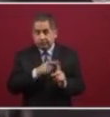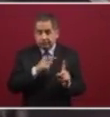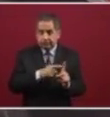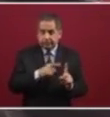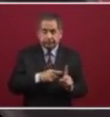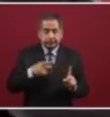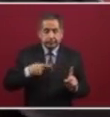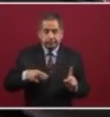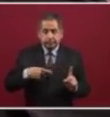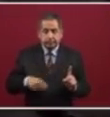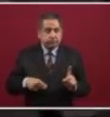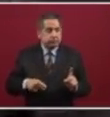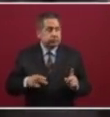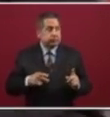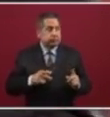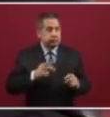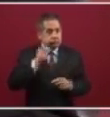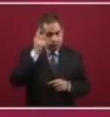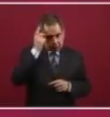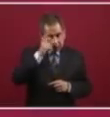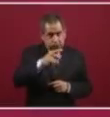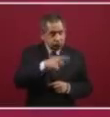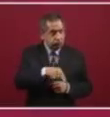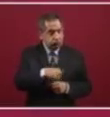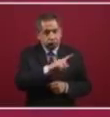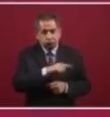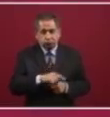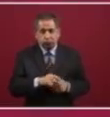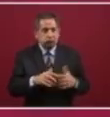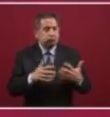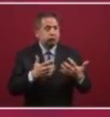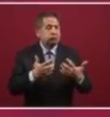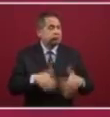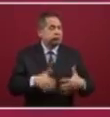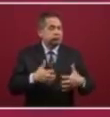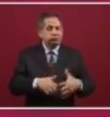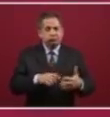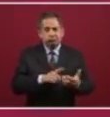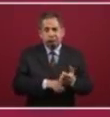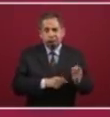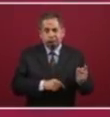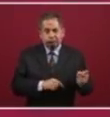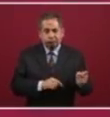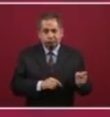de unos accionistas que habían vendido la empresa